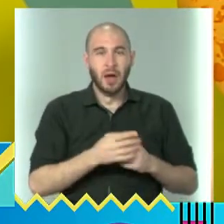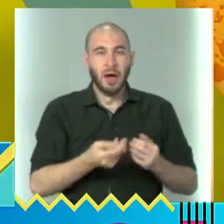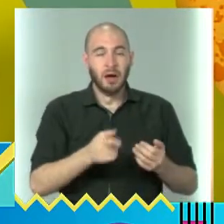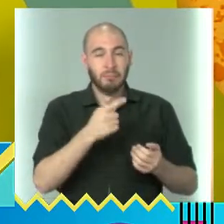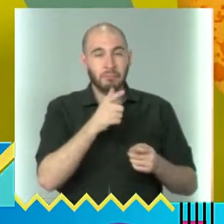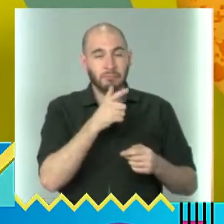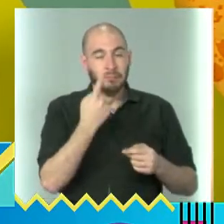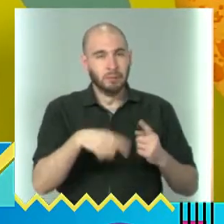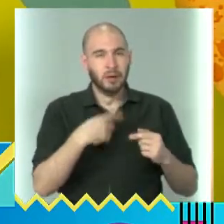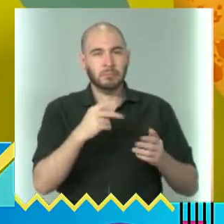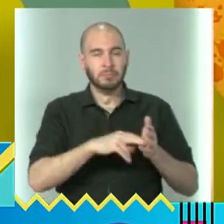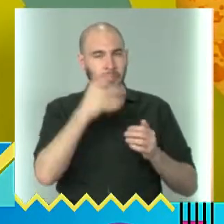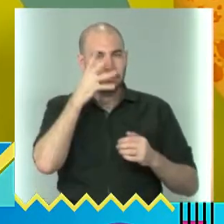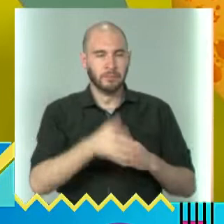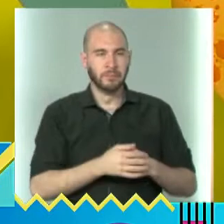una catástrofe. Me toca a mí